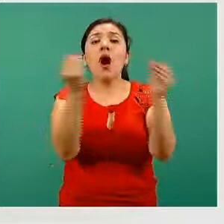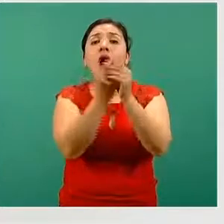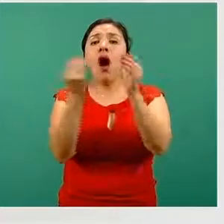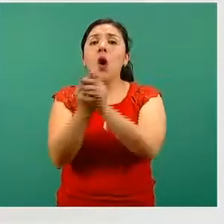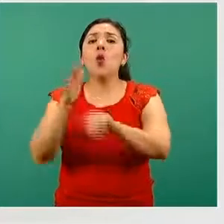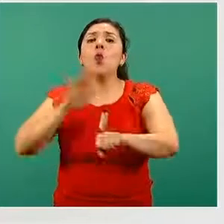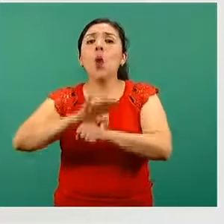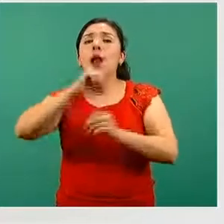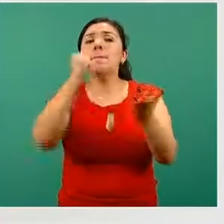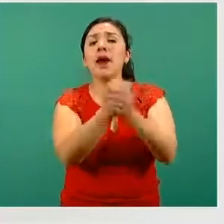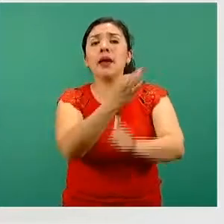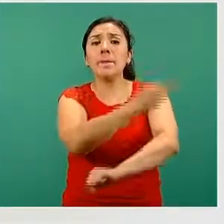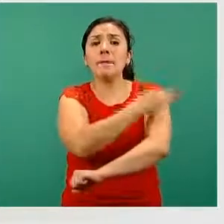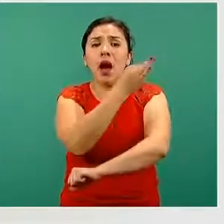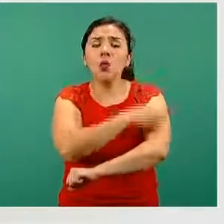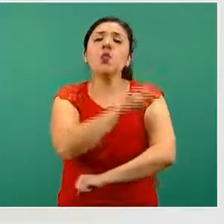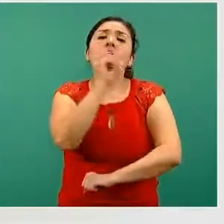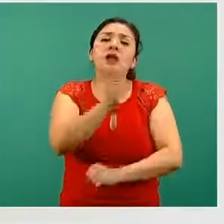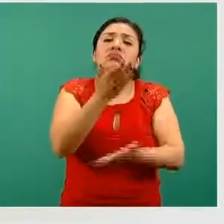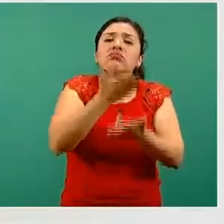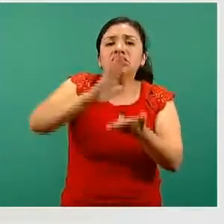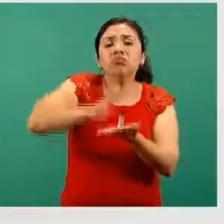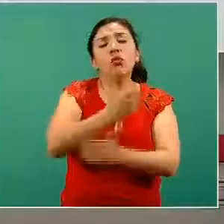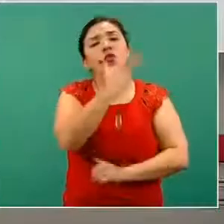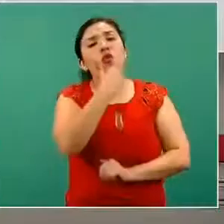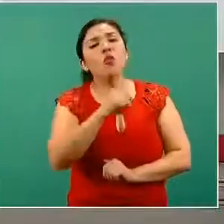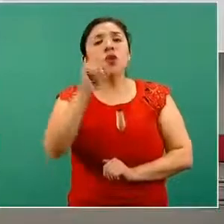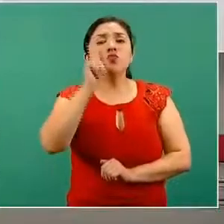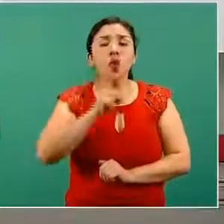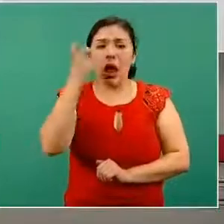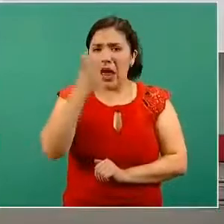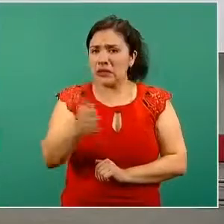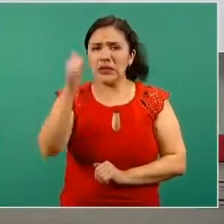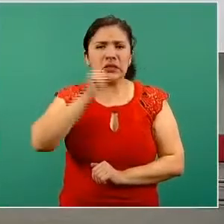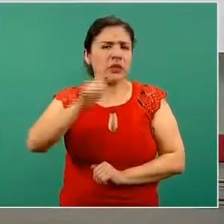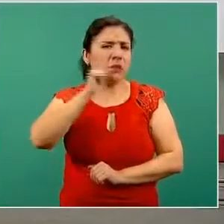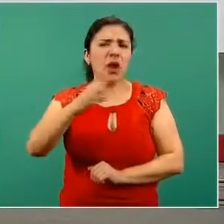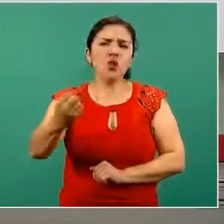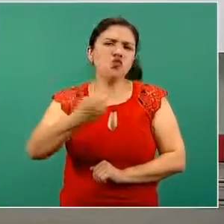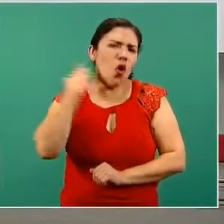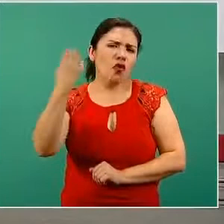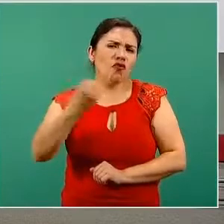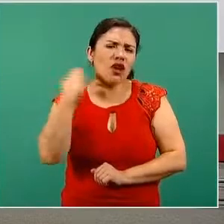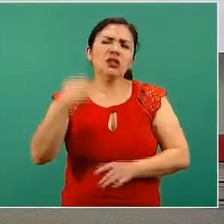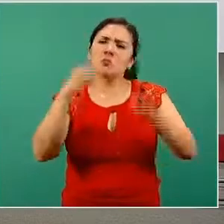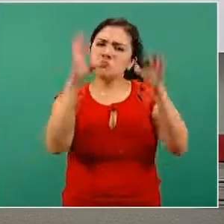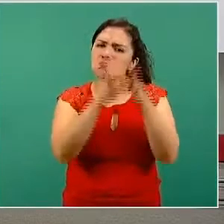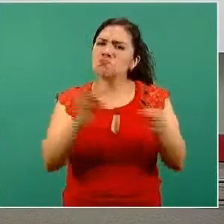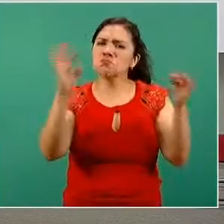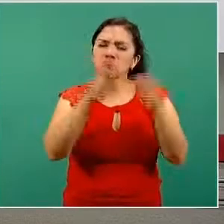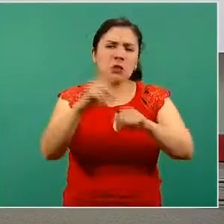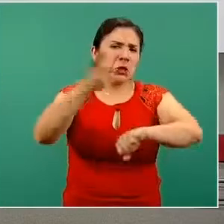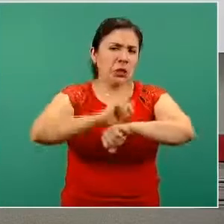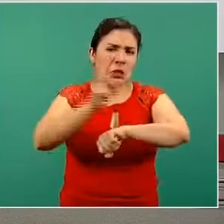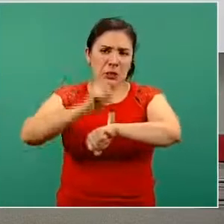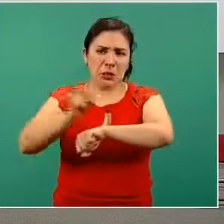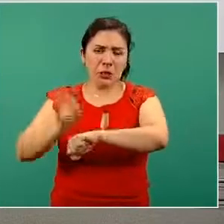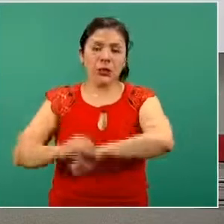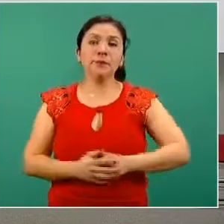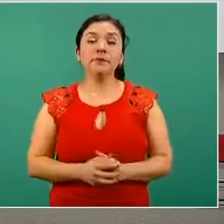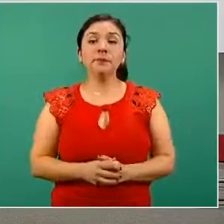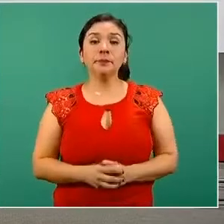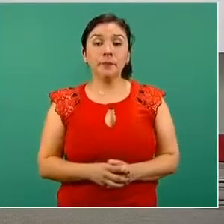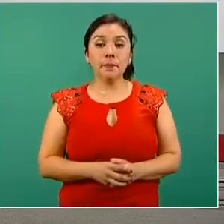por sexo. Y es un dato que estamos, como ustedes han visto en todas las conferencias, actualizando permanentemente. Si pasamos a